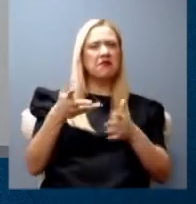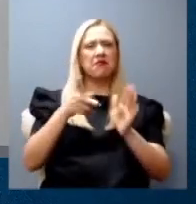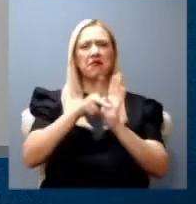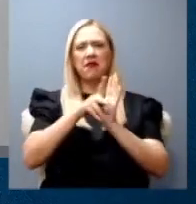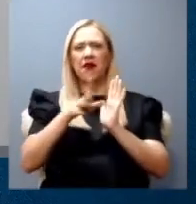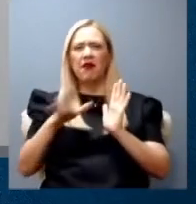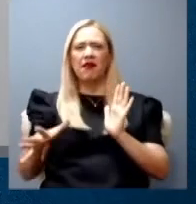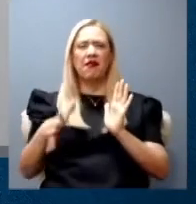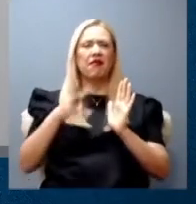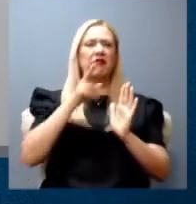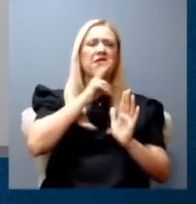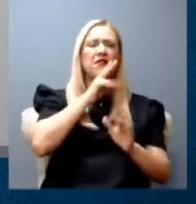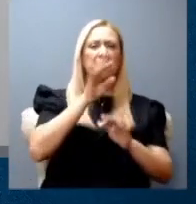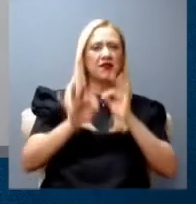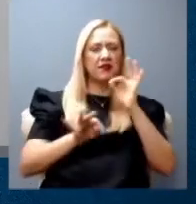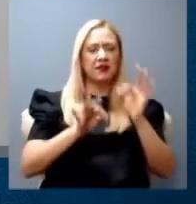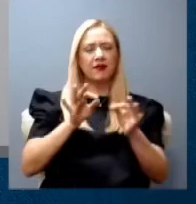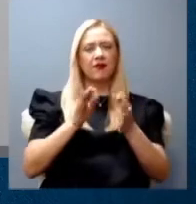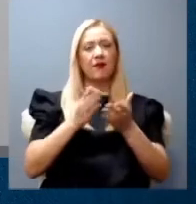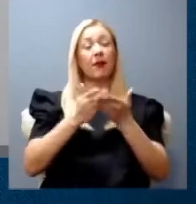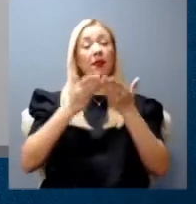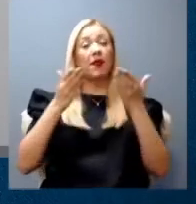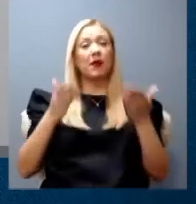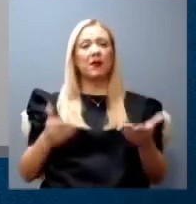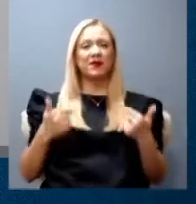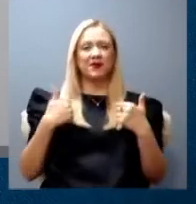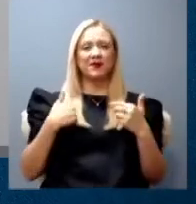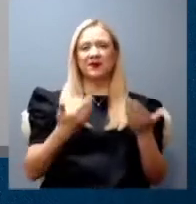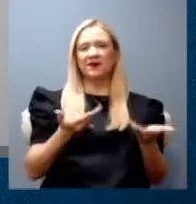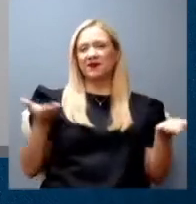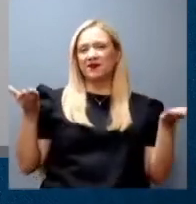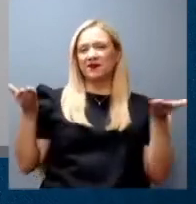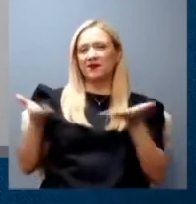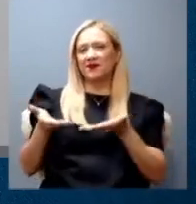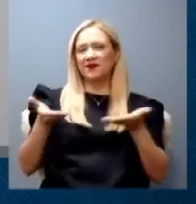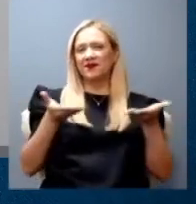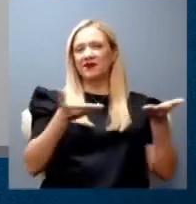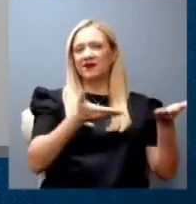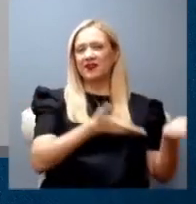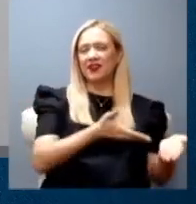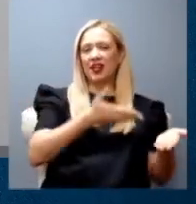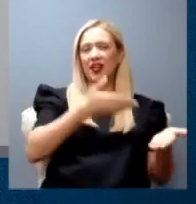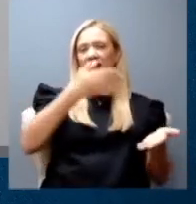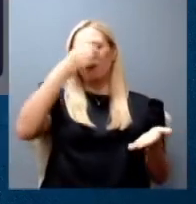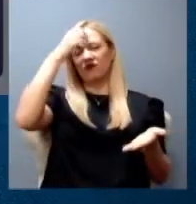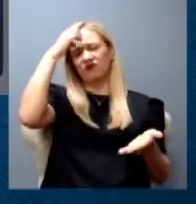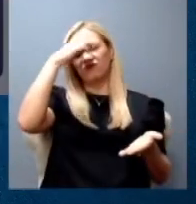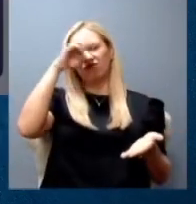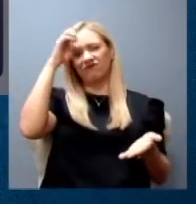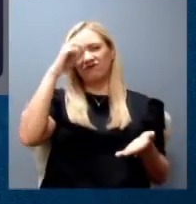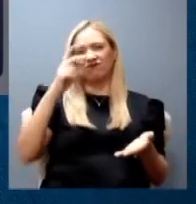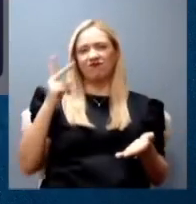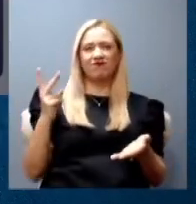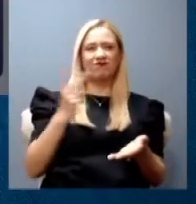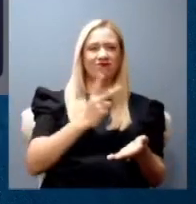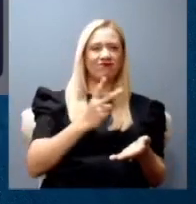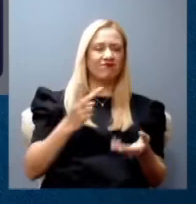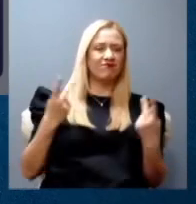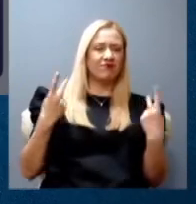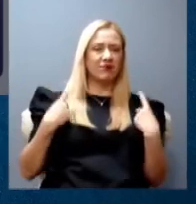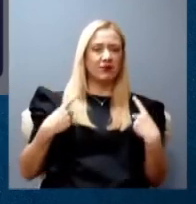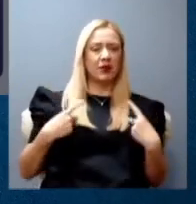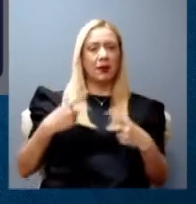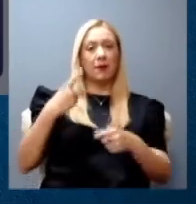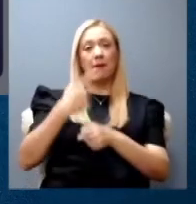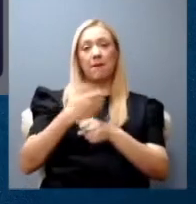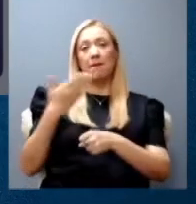periódicos. Para este tema tengo el gusto de contar con la presencia de una experta y un experto en la materia. En primer lugar, presento a María